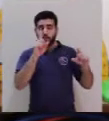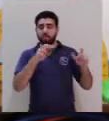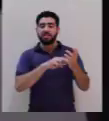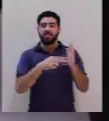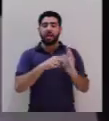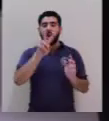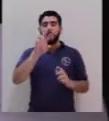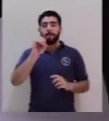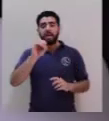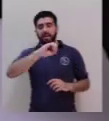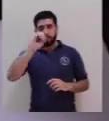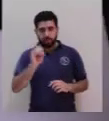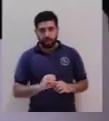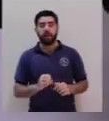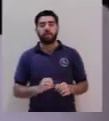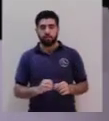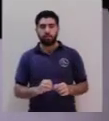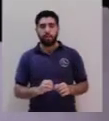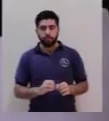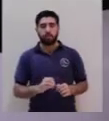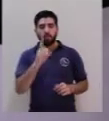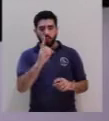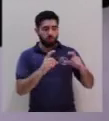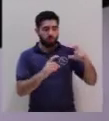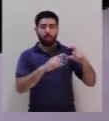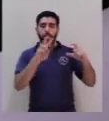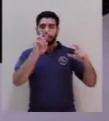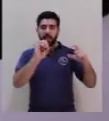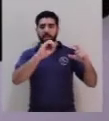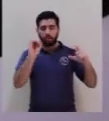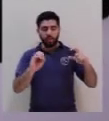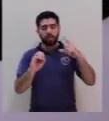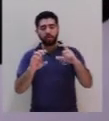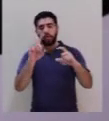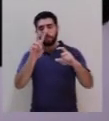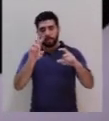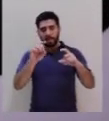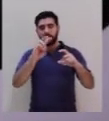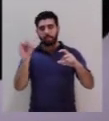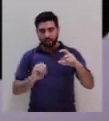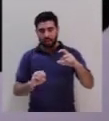¿sí? Entonces, esto es equivalente a un 20%, 20%,